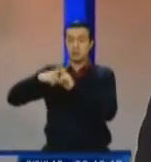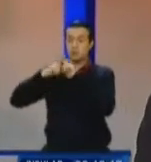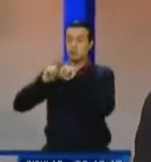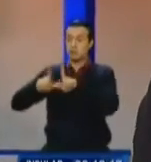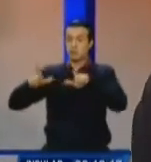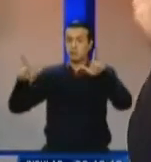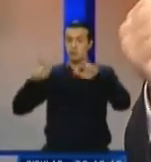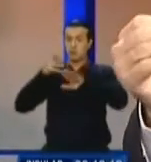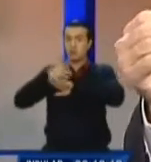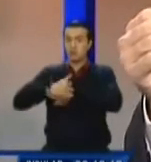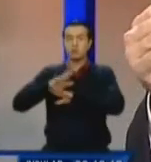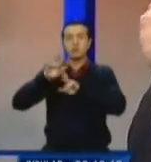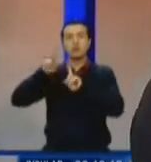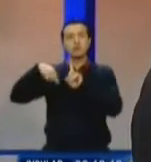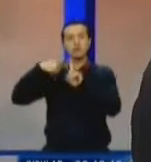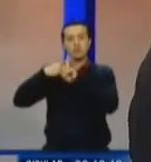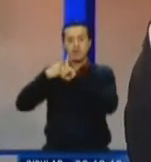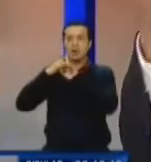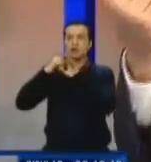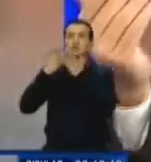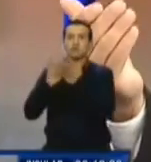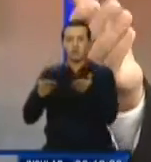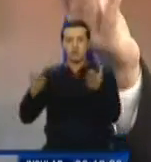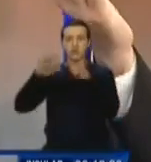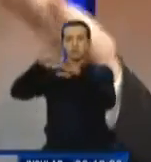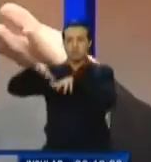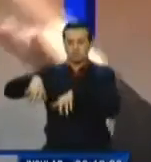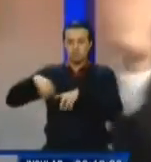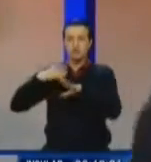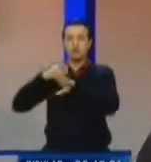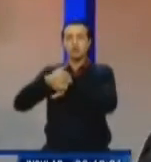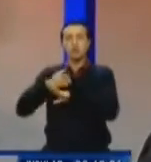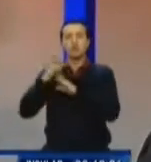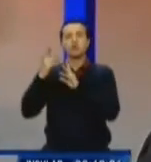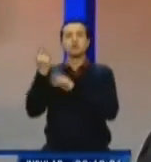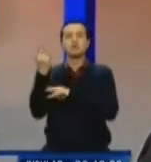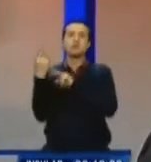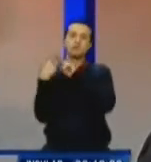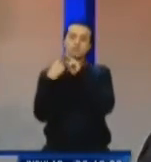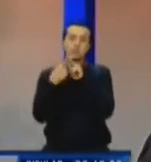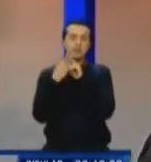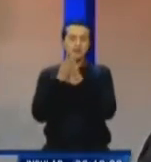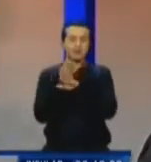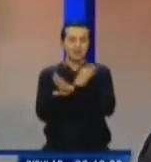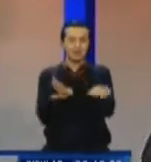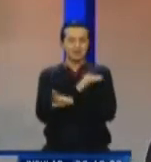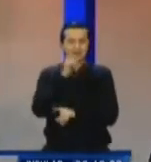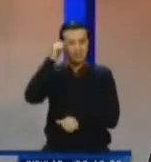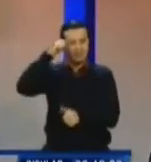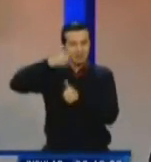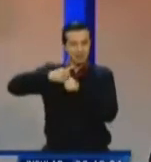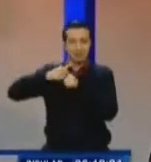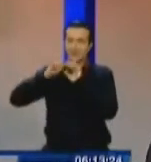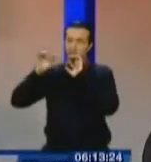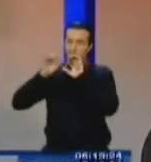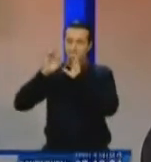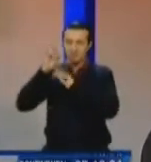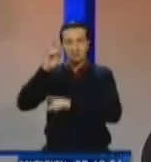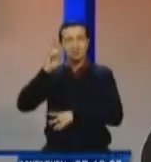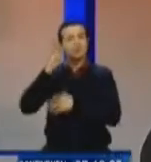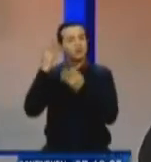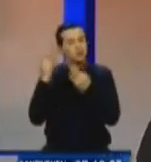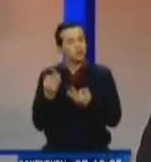enseguida viene el tema de los insumos agropecuarios el tema del costo real del crédito que son los temas que habíamos venido conversando en él y algunos hace algunos meses